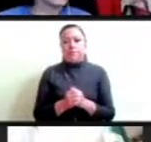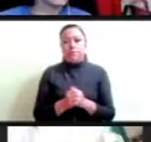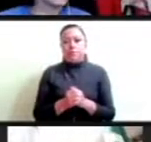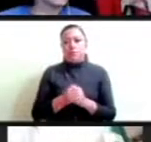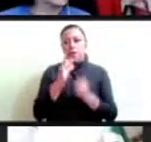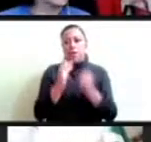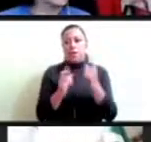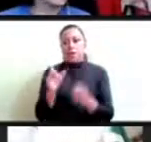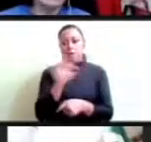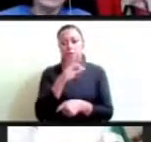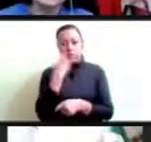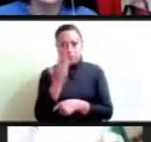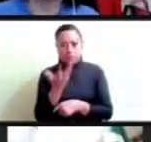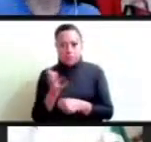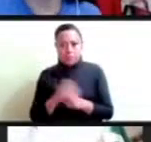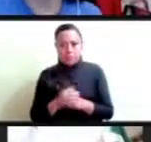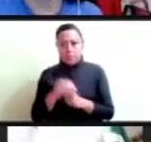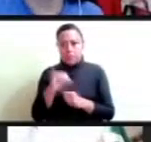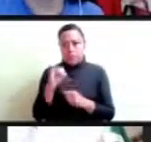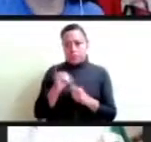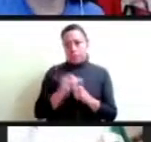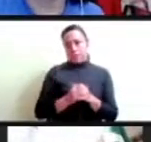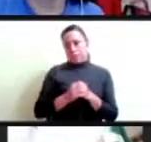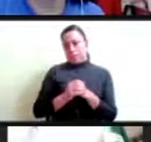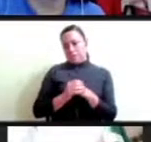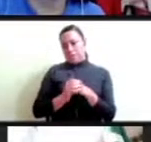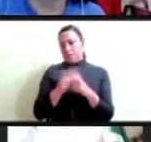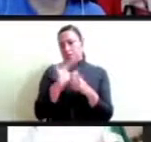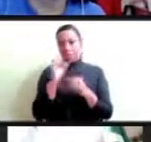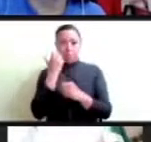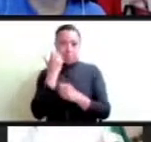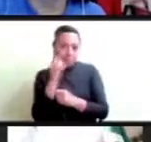no. Así las cosas, pues